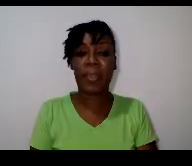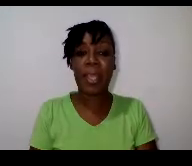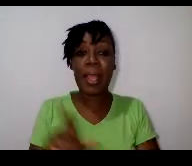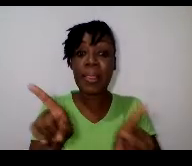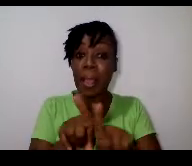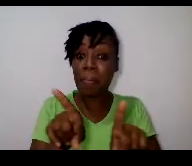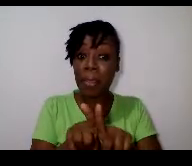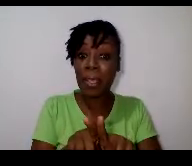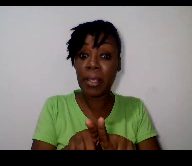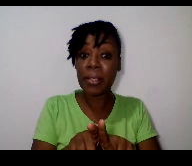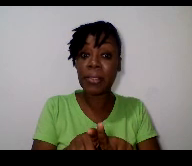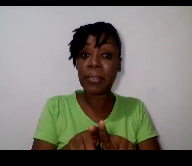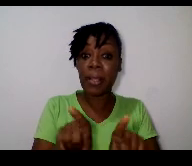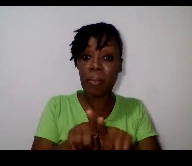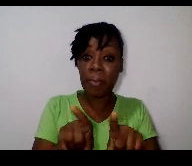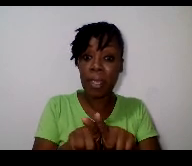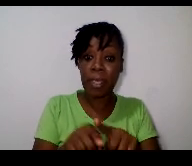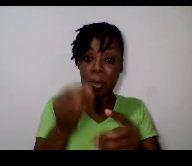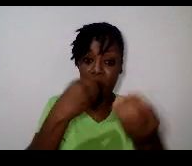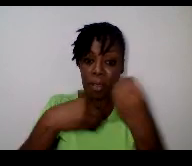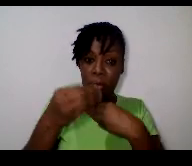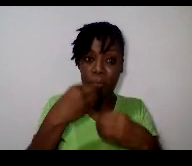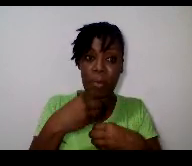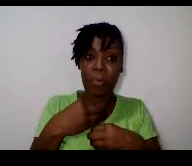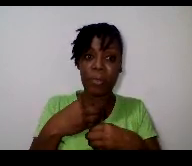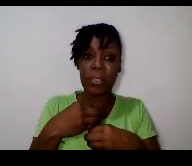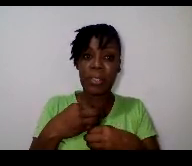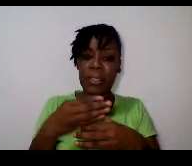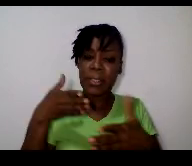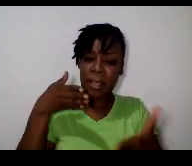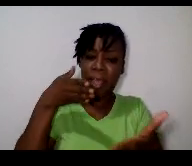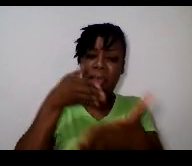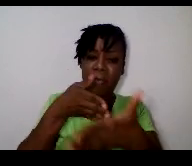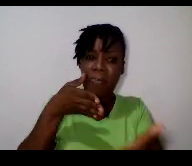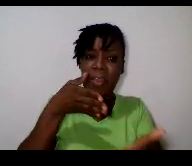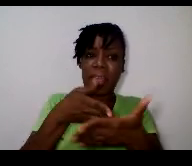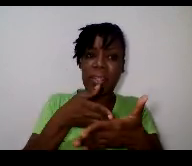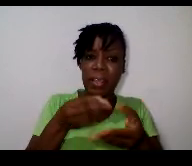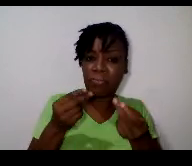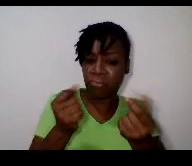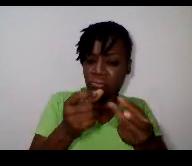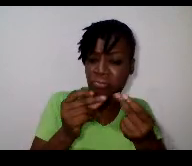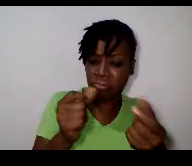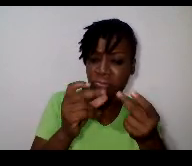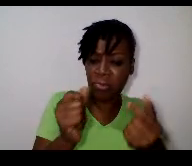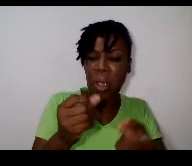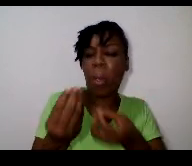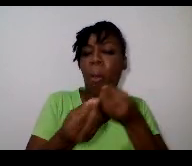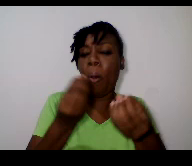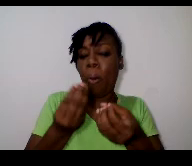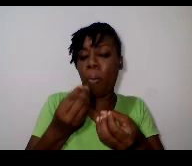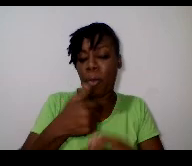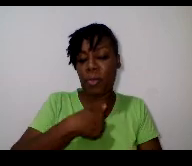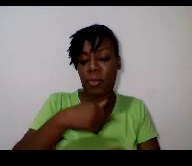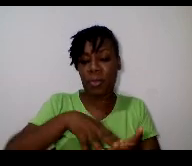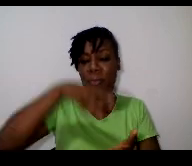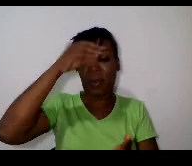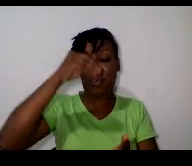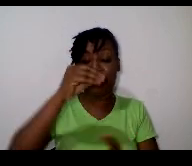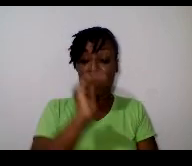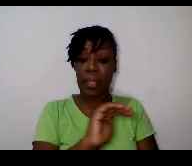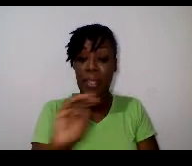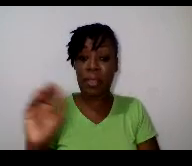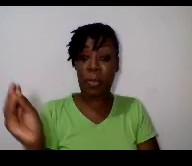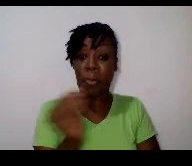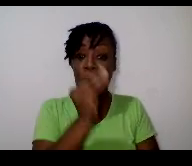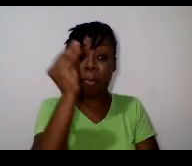comemos afecta la velocidad en la que aprendemos. Un niño y un adulto que tienen una buena alimentación aprende mucho más